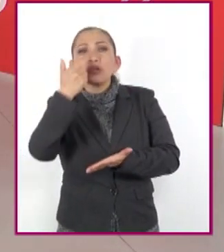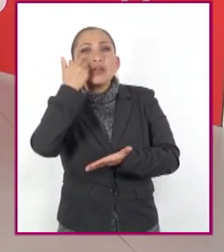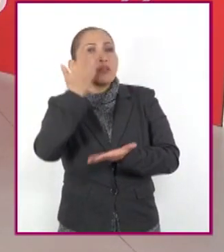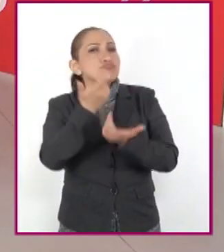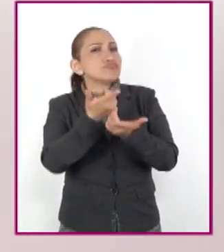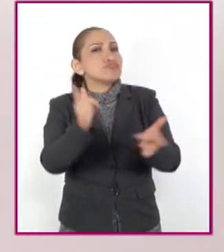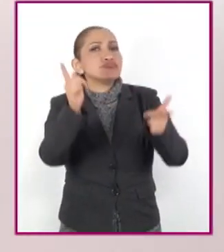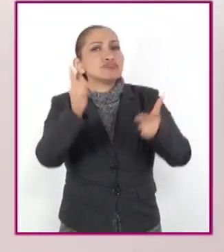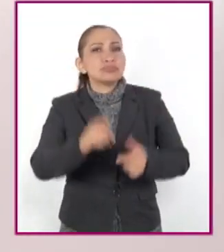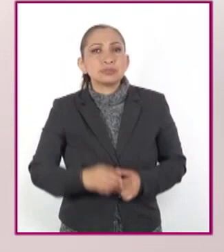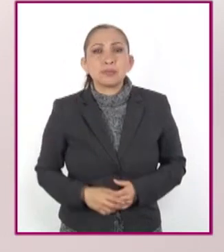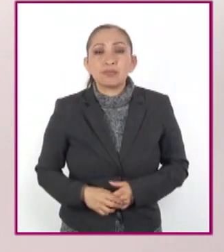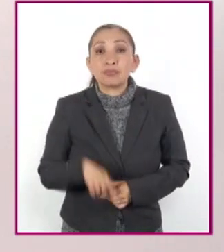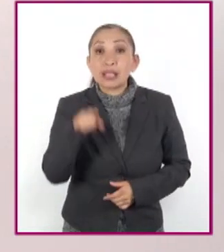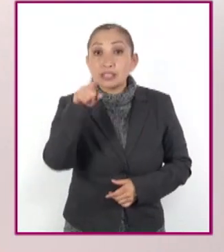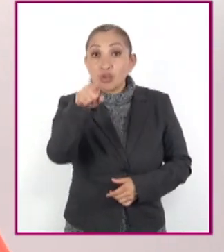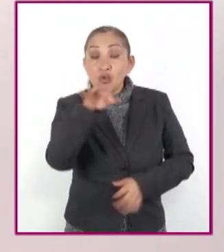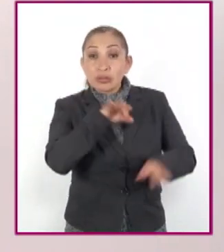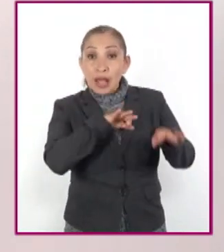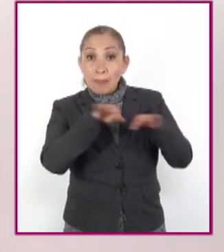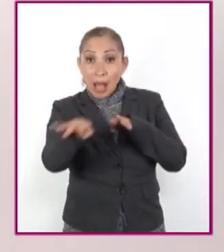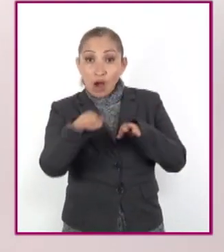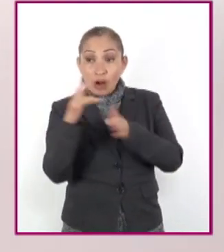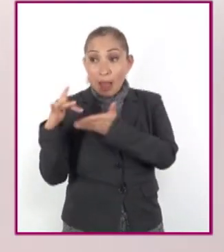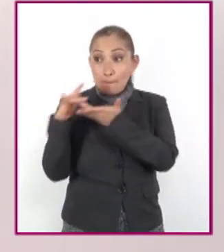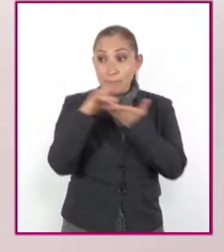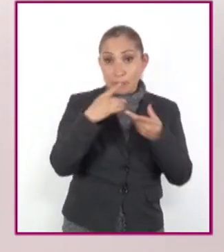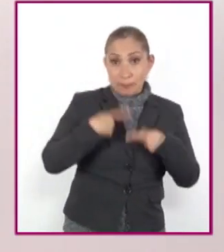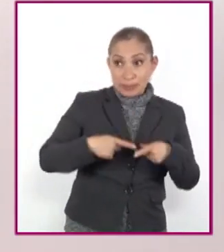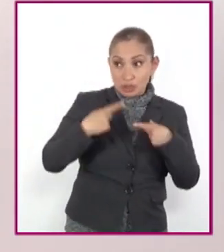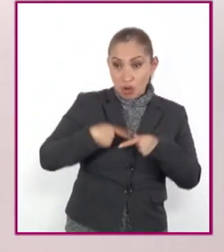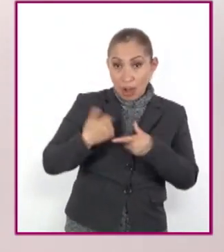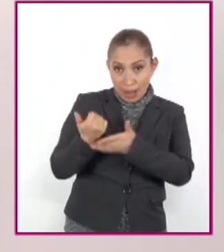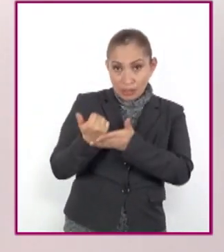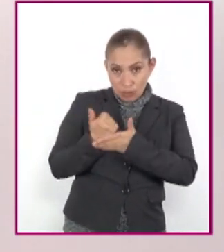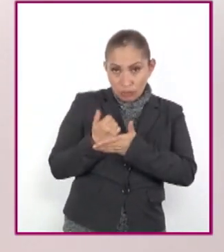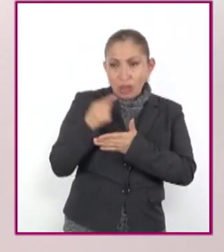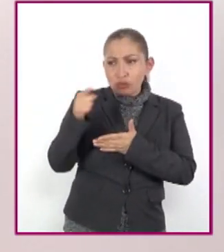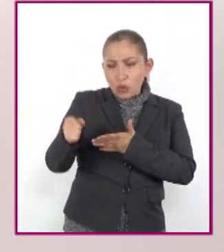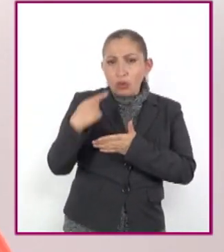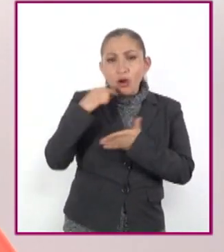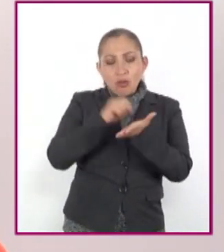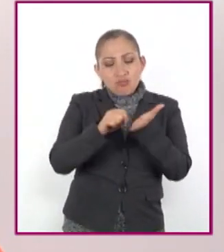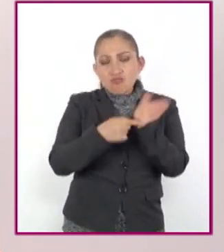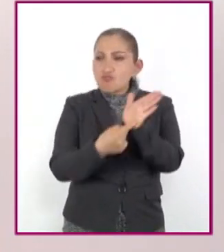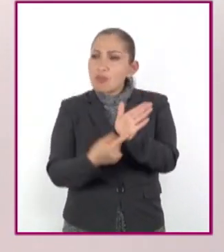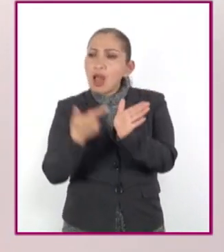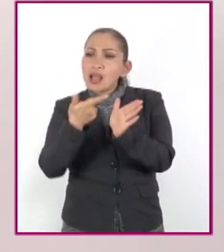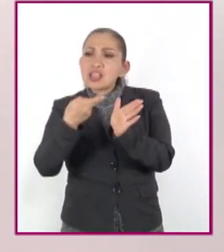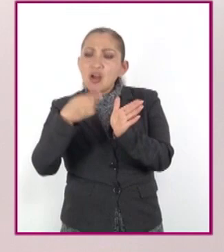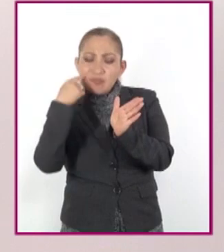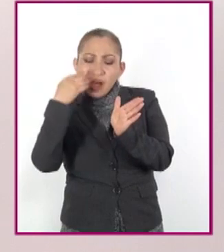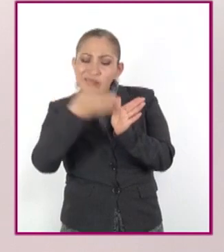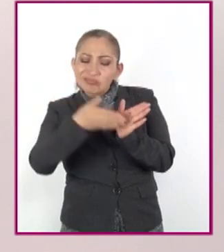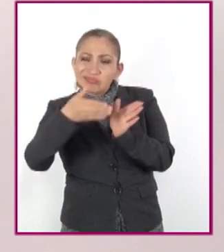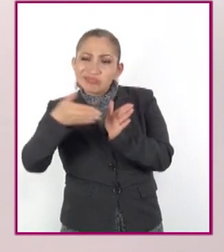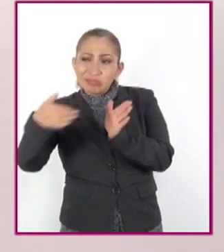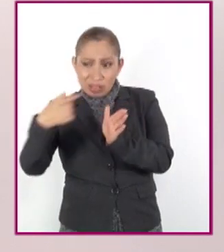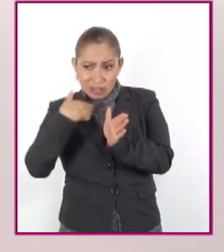deseemos darle. Si estamos trabajando con el apoyo de alguien, compartan su guión de secuencias y